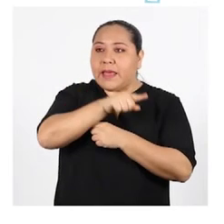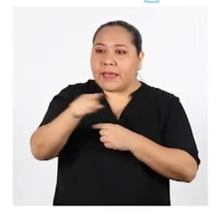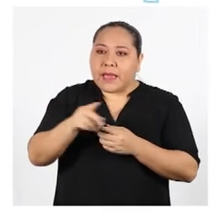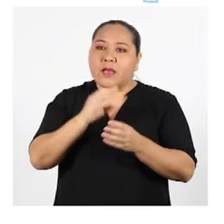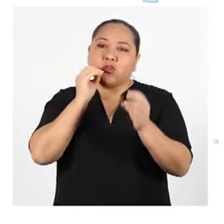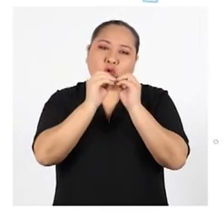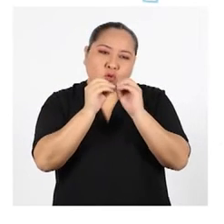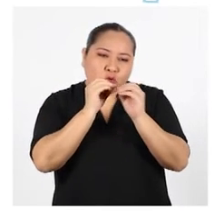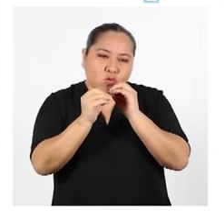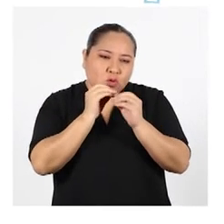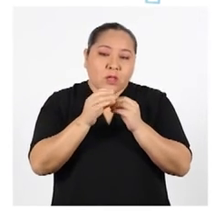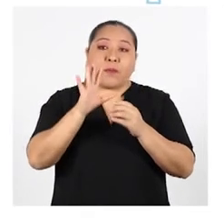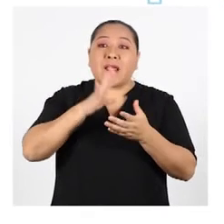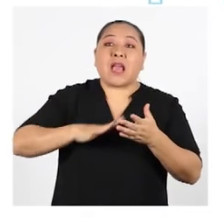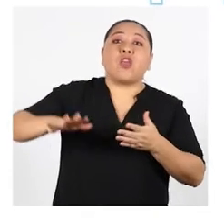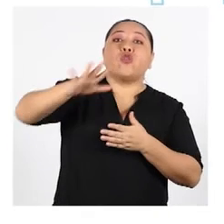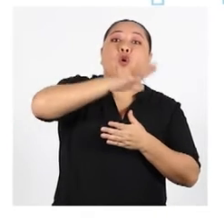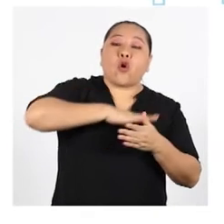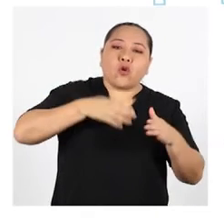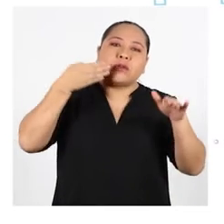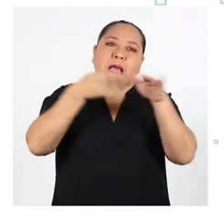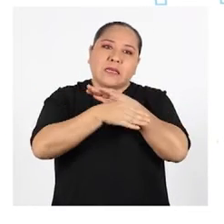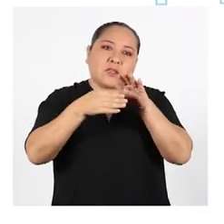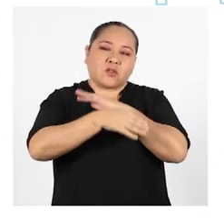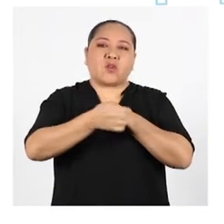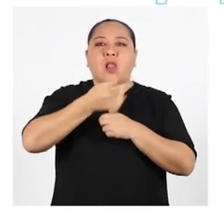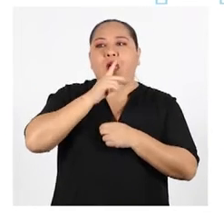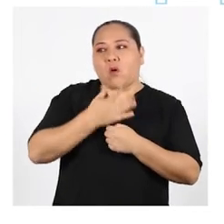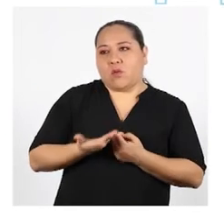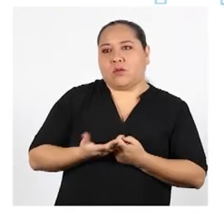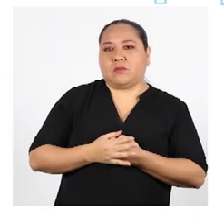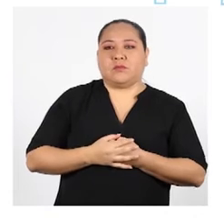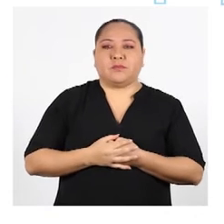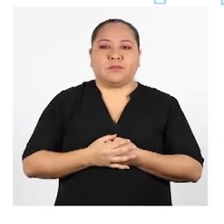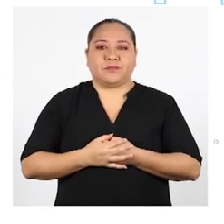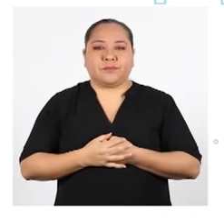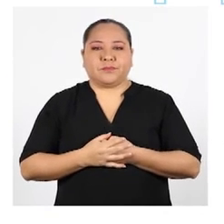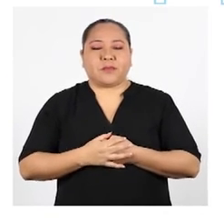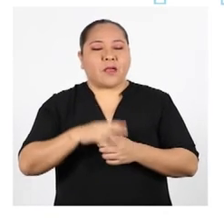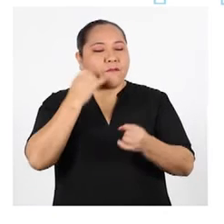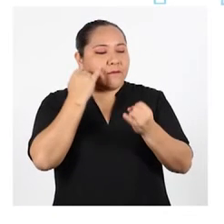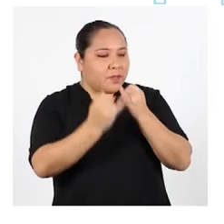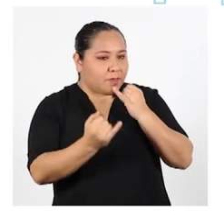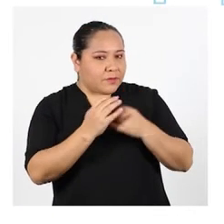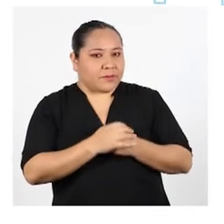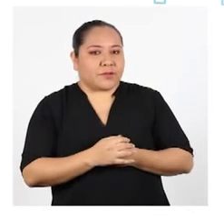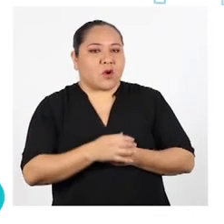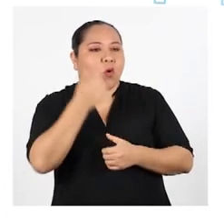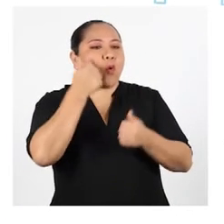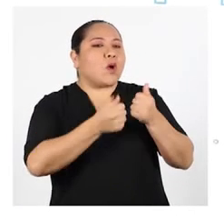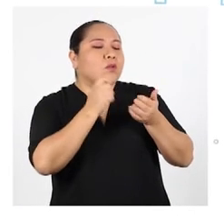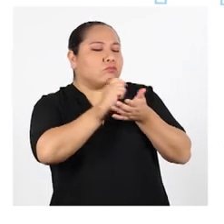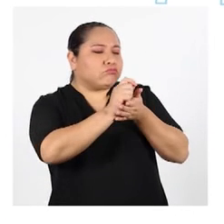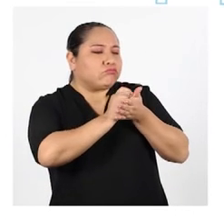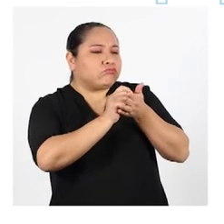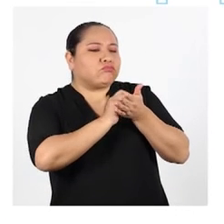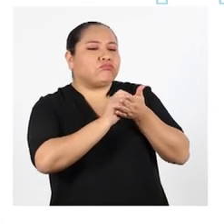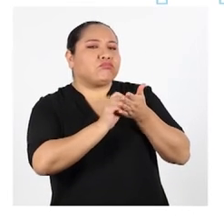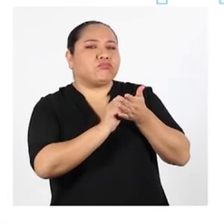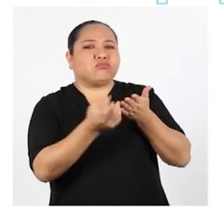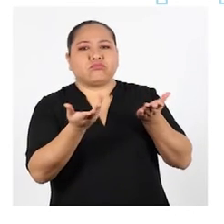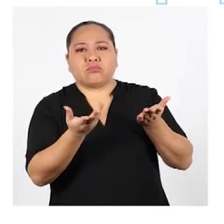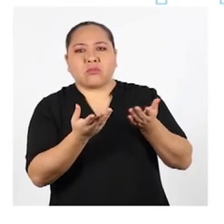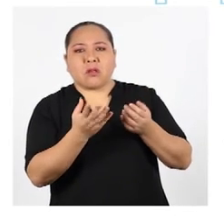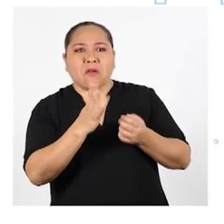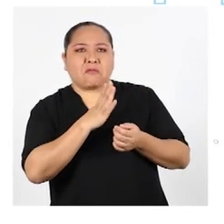se tomen medidas para lograr el acceso al agua de toda la población peruana. Finalmente, ¿qué registro se